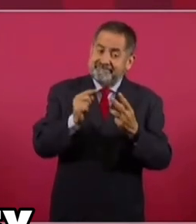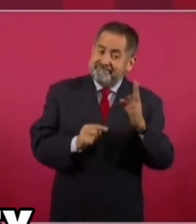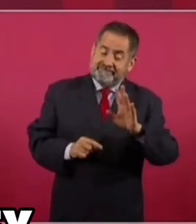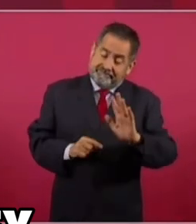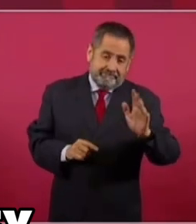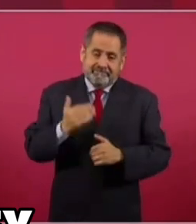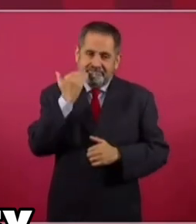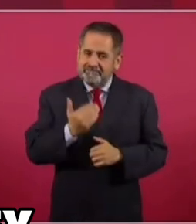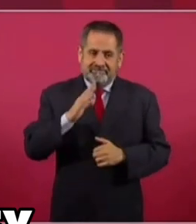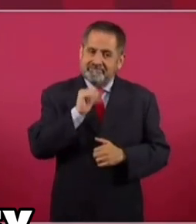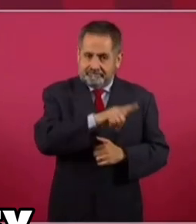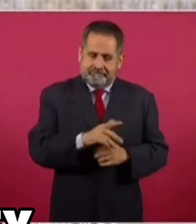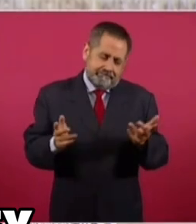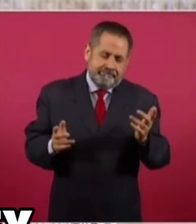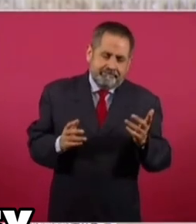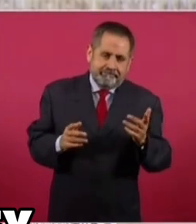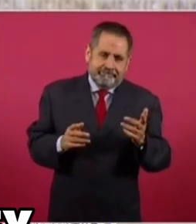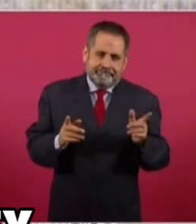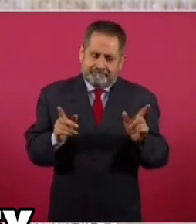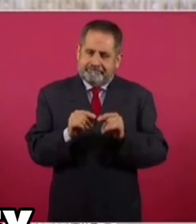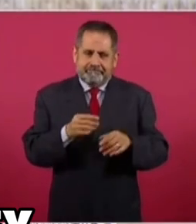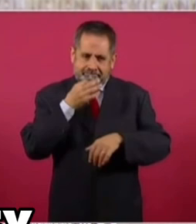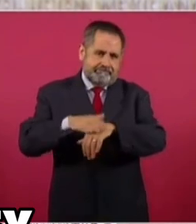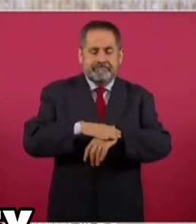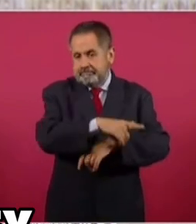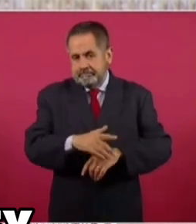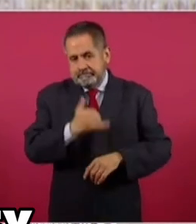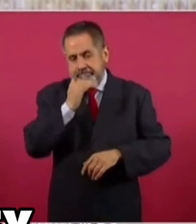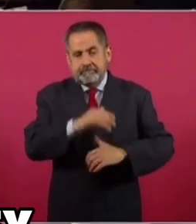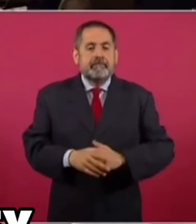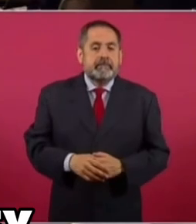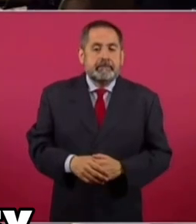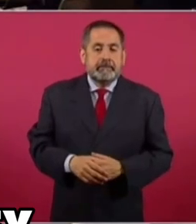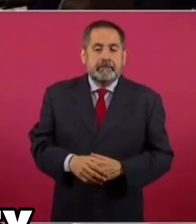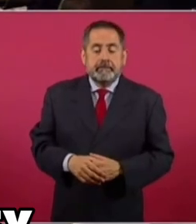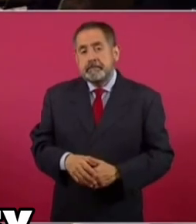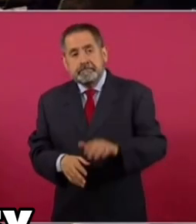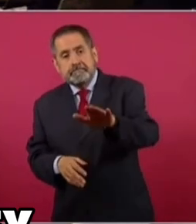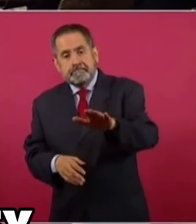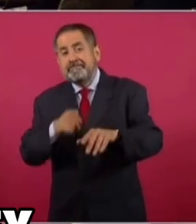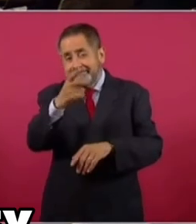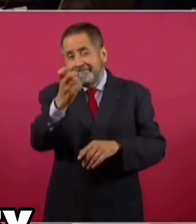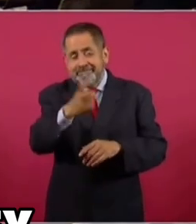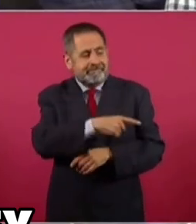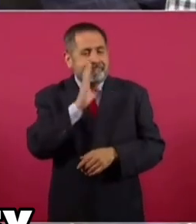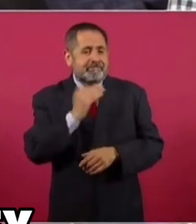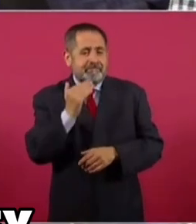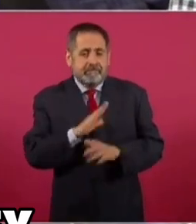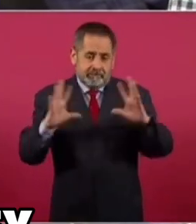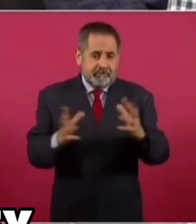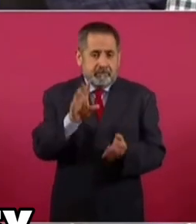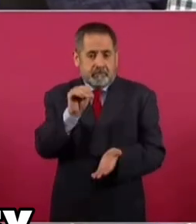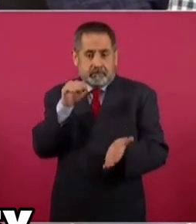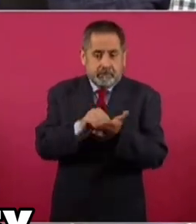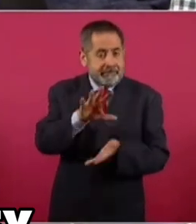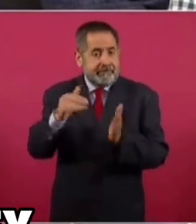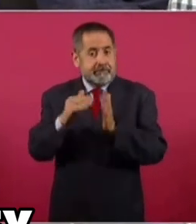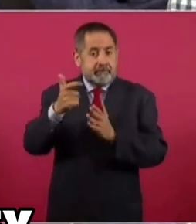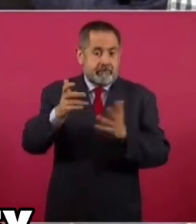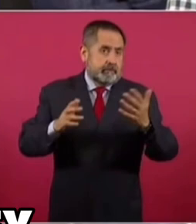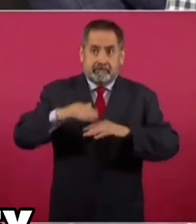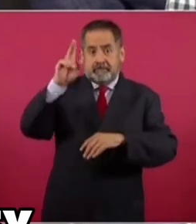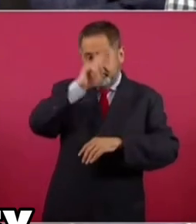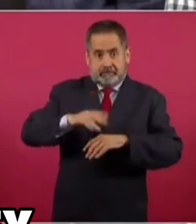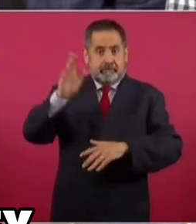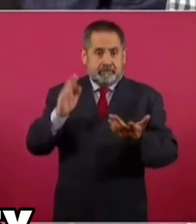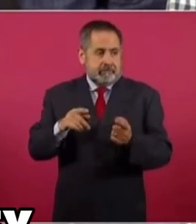de irregularidades, para decirlo amablemente, ¿no? Sí, es que este tipo de irregularidades a las que se refiere usted, presidente, suman más de 9.500 millones de, sí, de pesos.